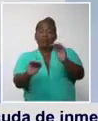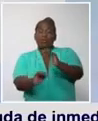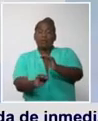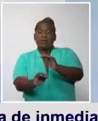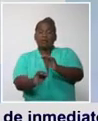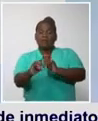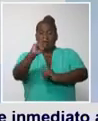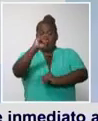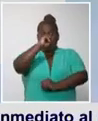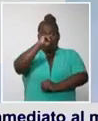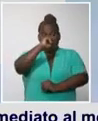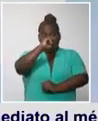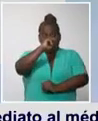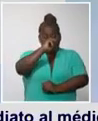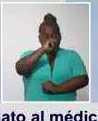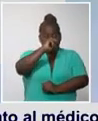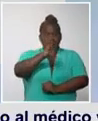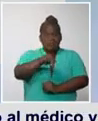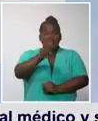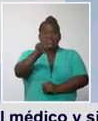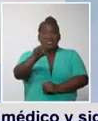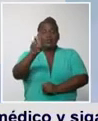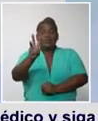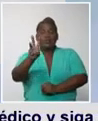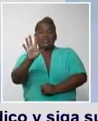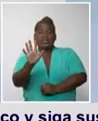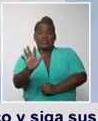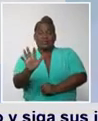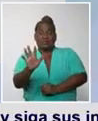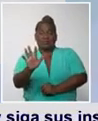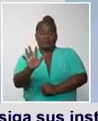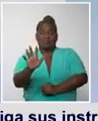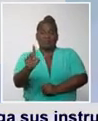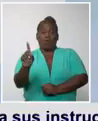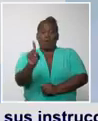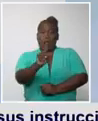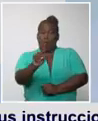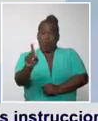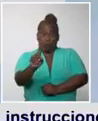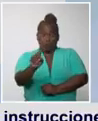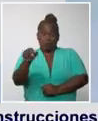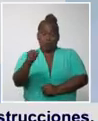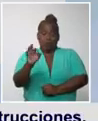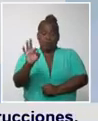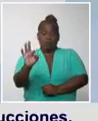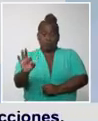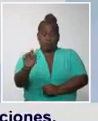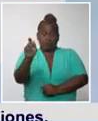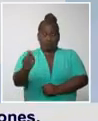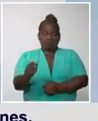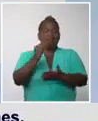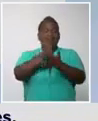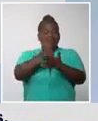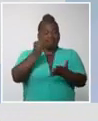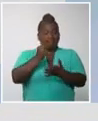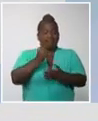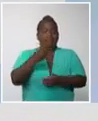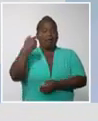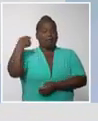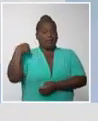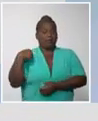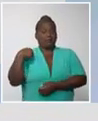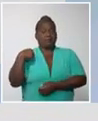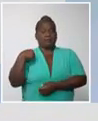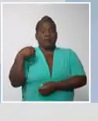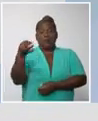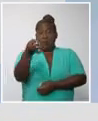pediátricas, 135, que es el 11,8% de todos los diagnosticados en el día de ayer. Solo el